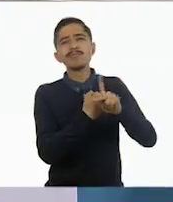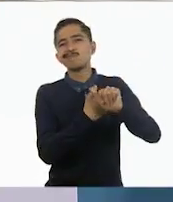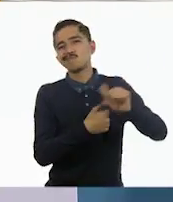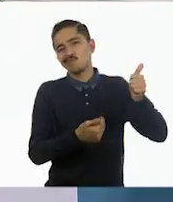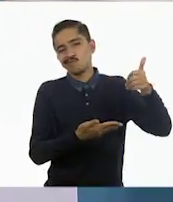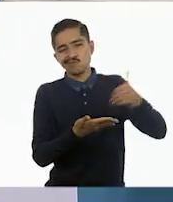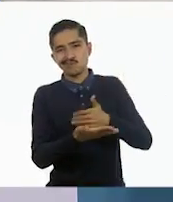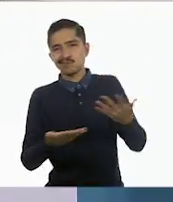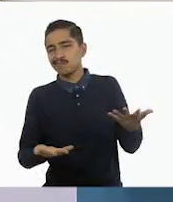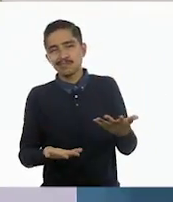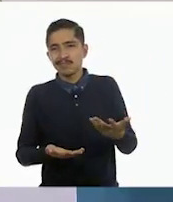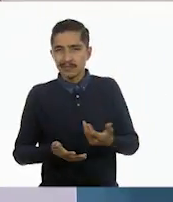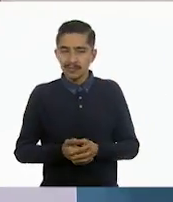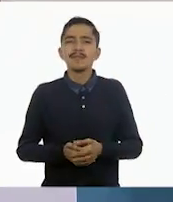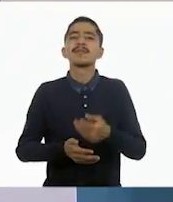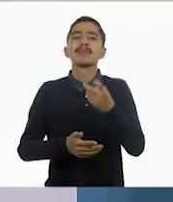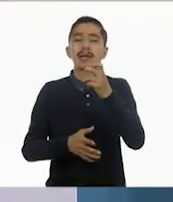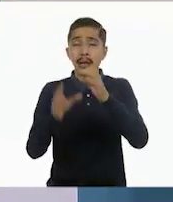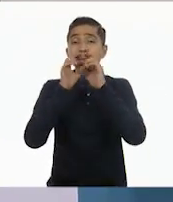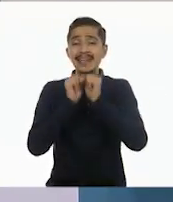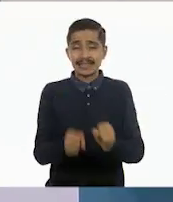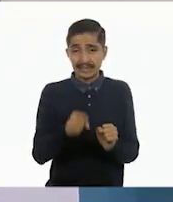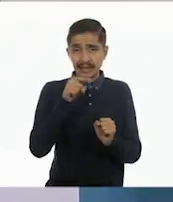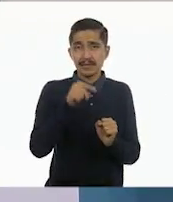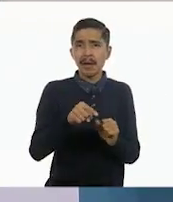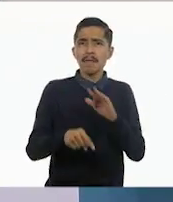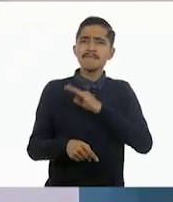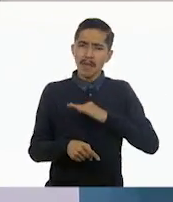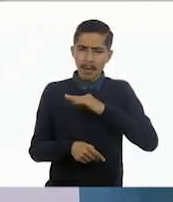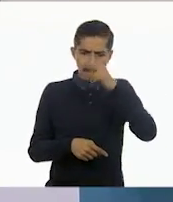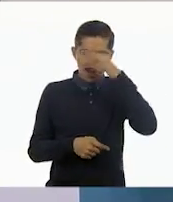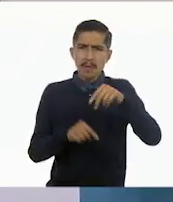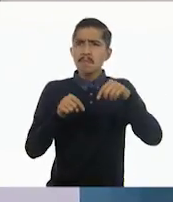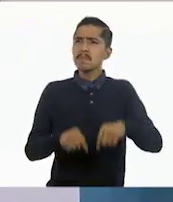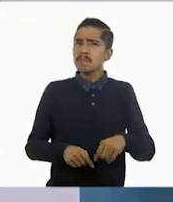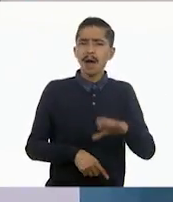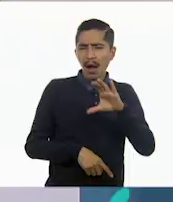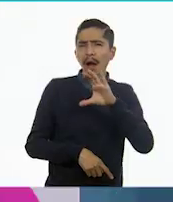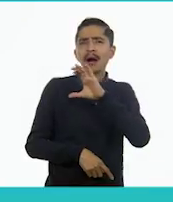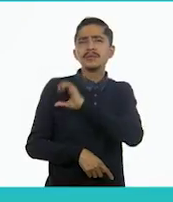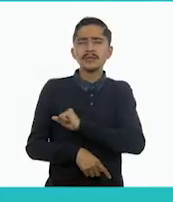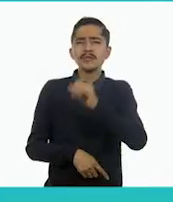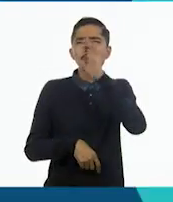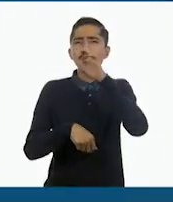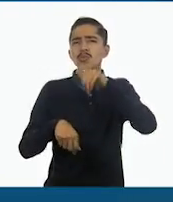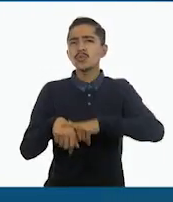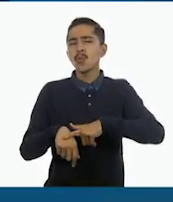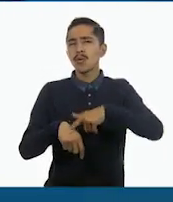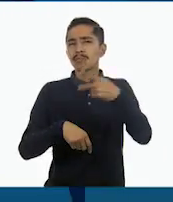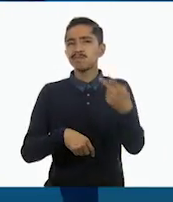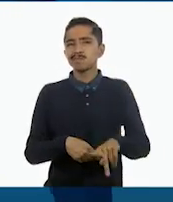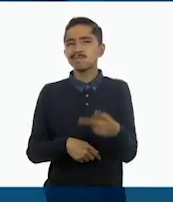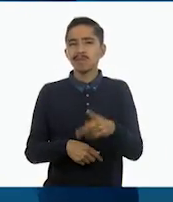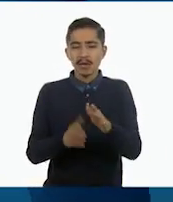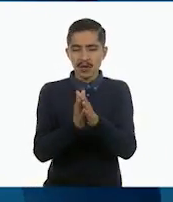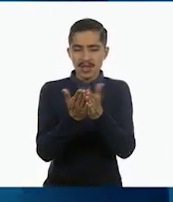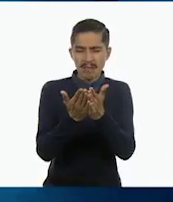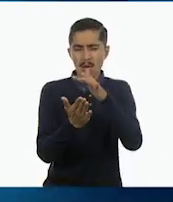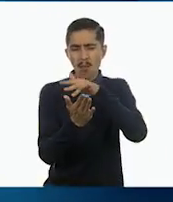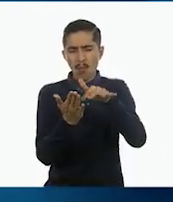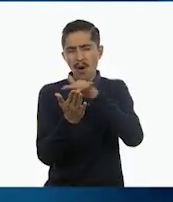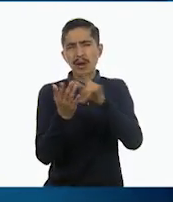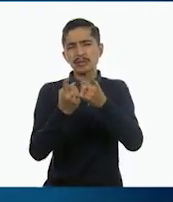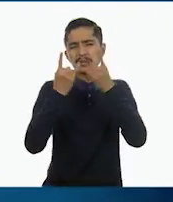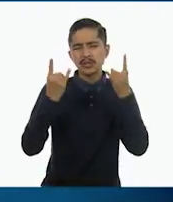todo y los conflictos, Maximiliano la verdad es que era muy feliz en México y le encantaba nuestra cultura. Devoraba libros enteros